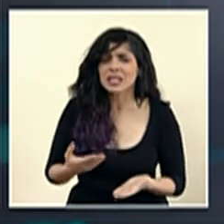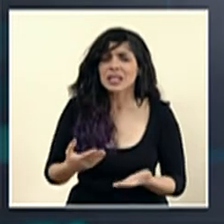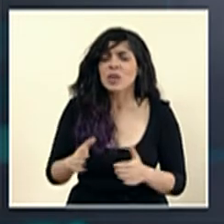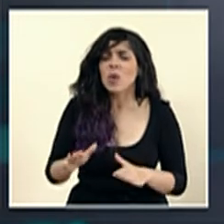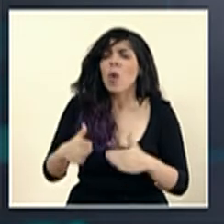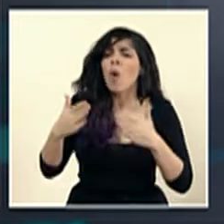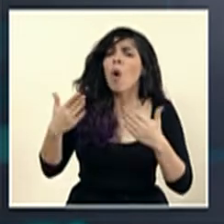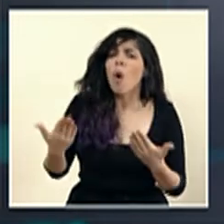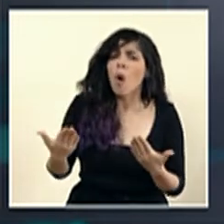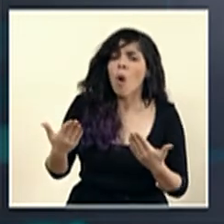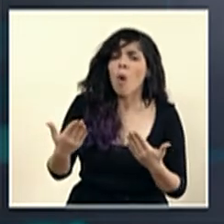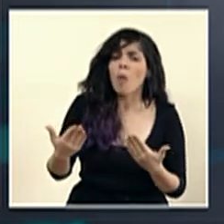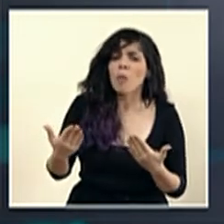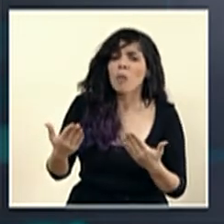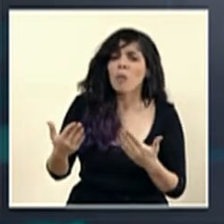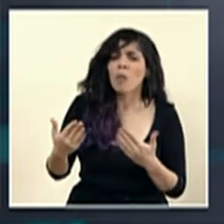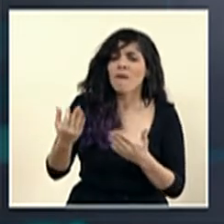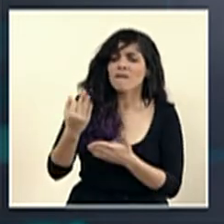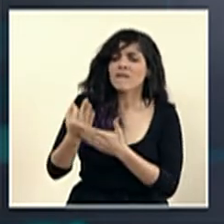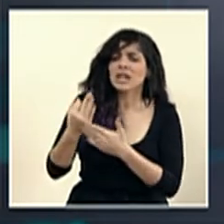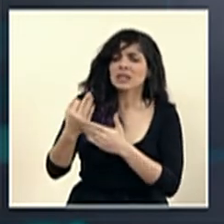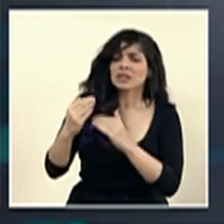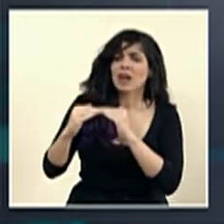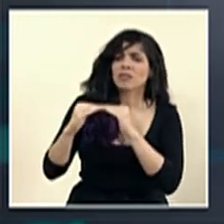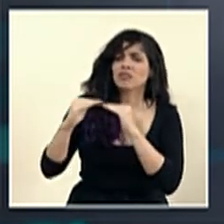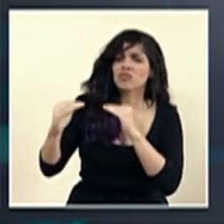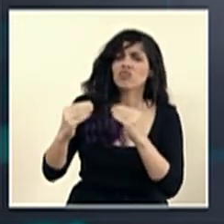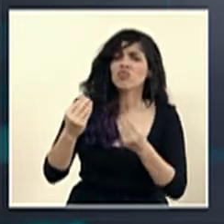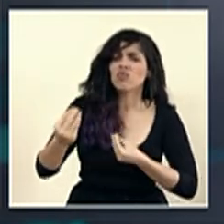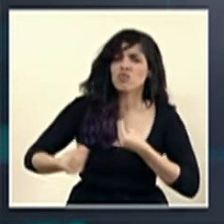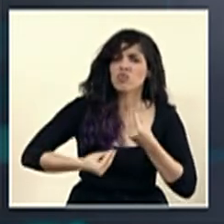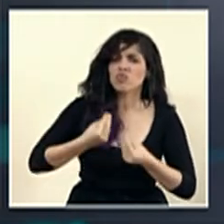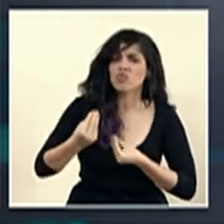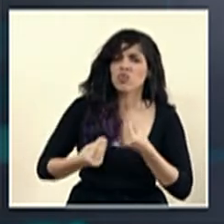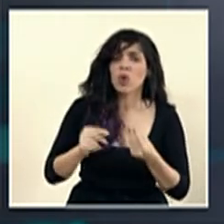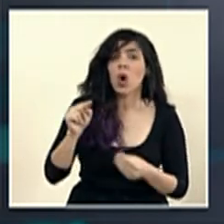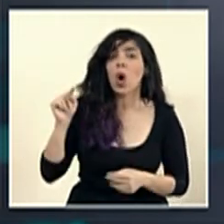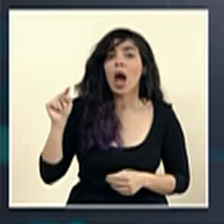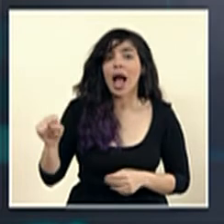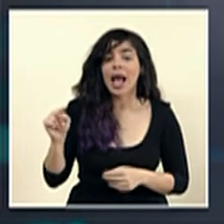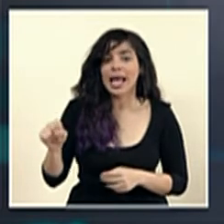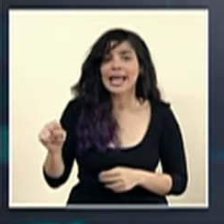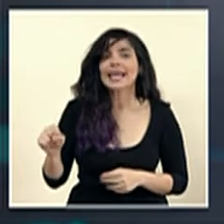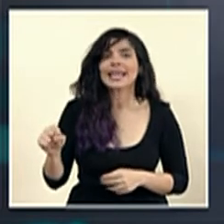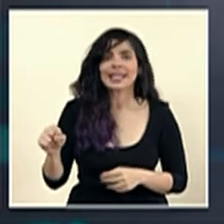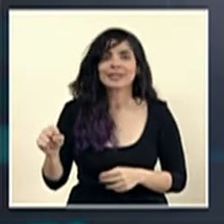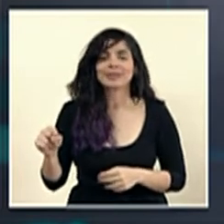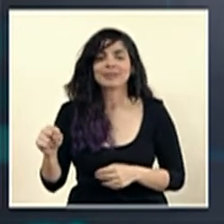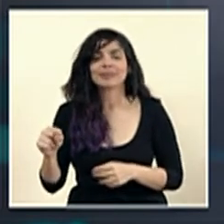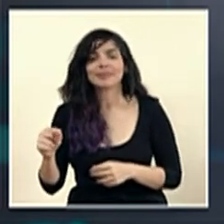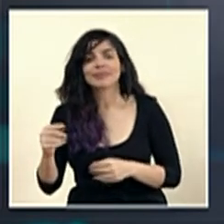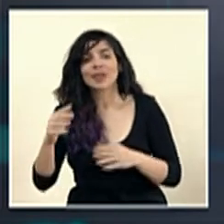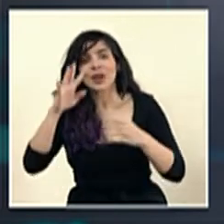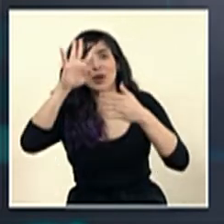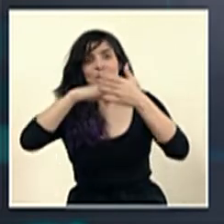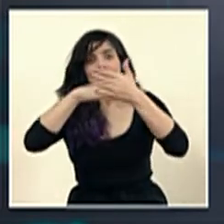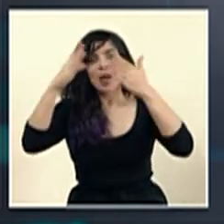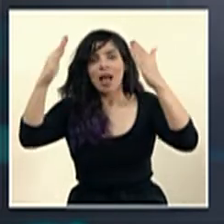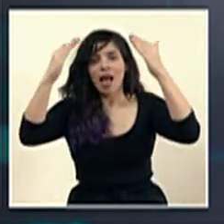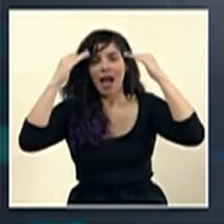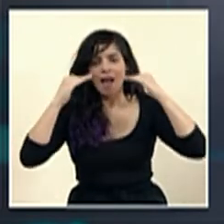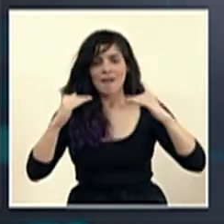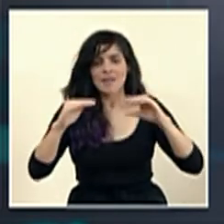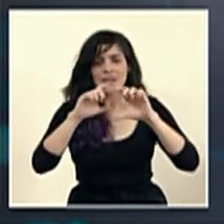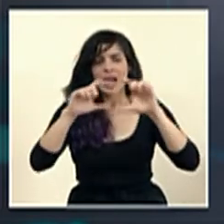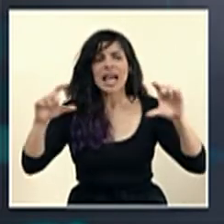mantener una posición fiscal sostenible. Y ahí es donde viene la parte de abajo del cuadro que